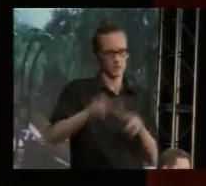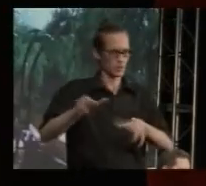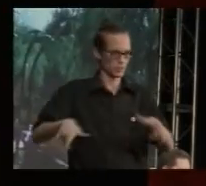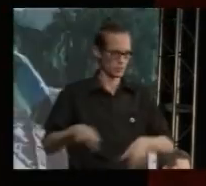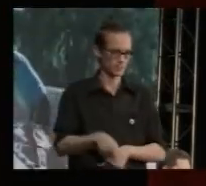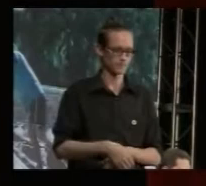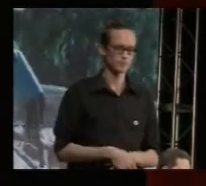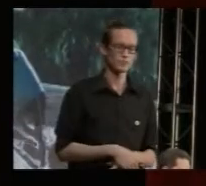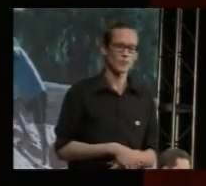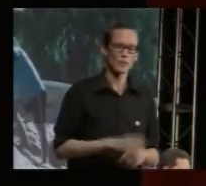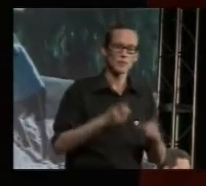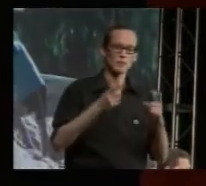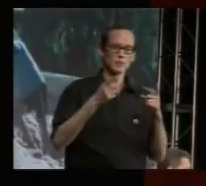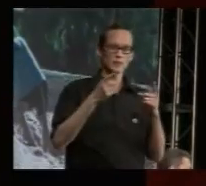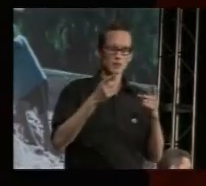También hemos puesto atención